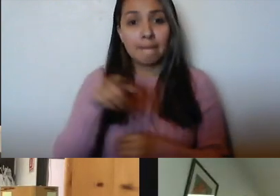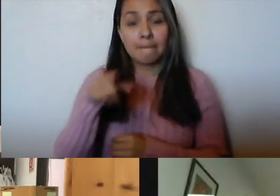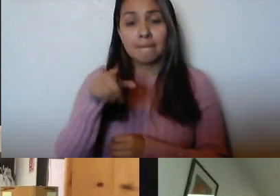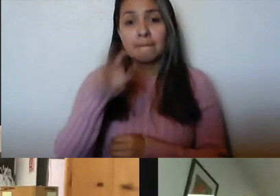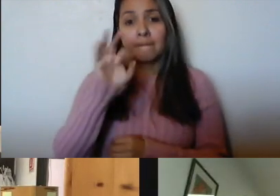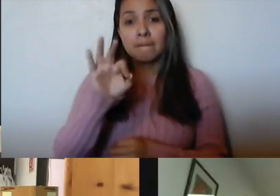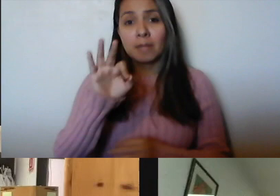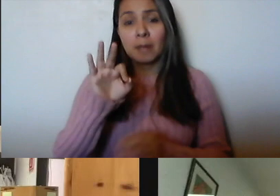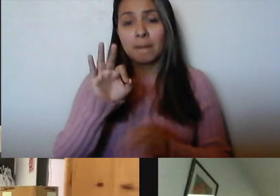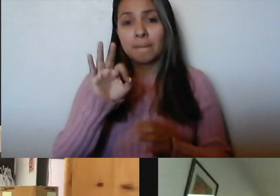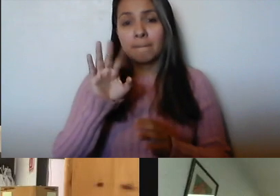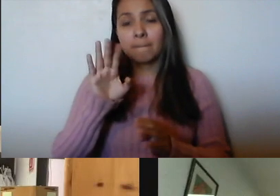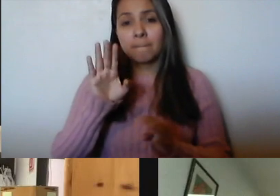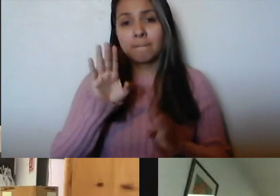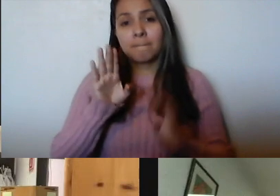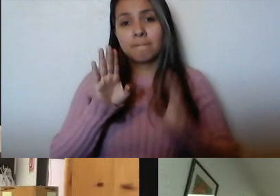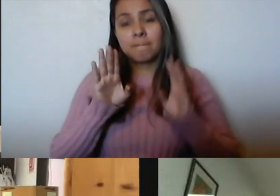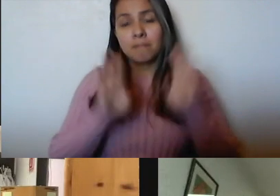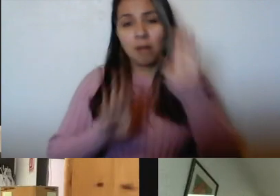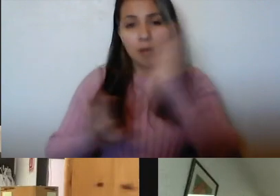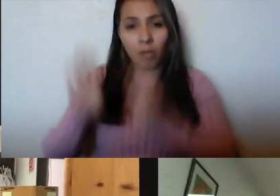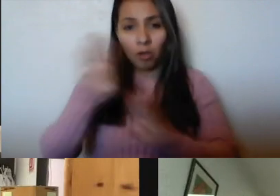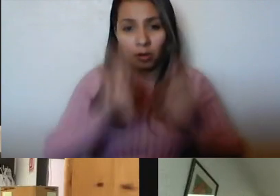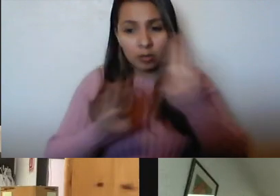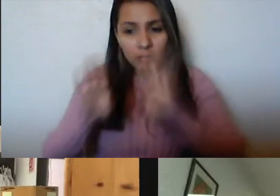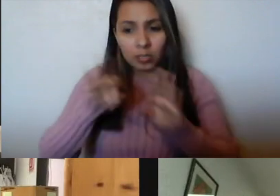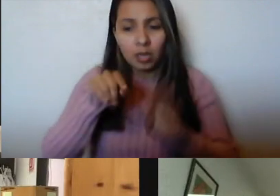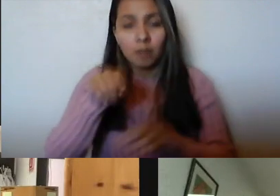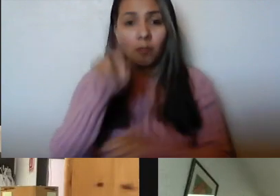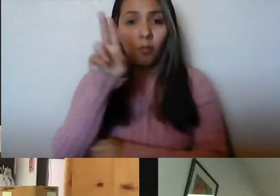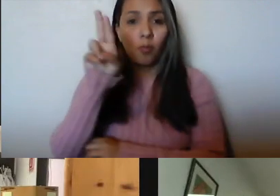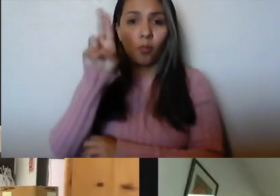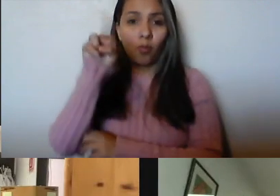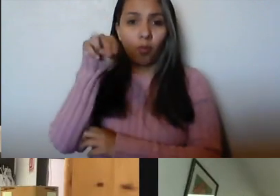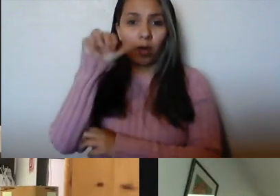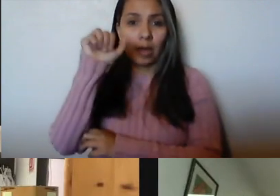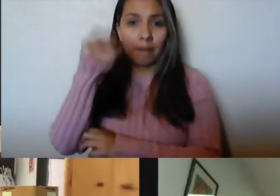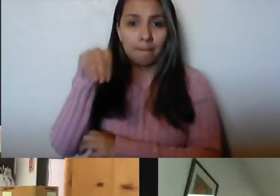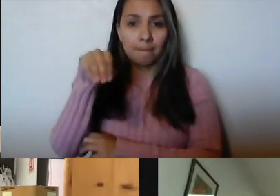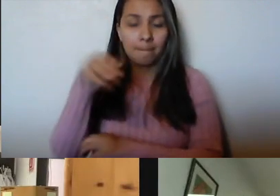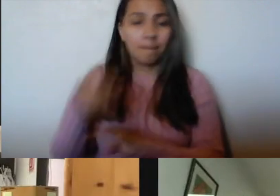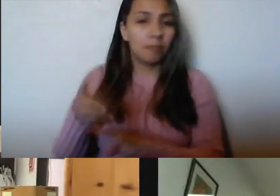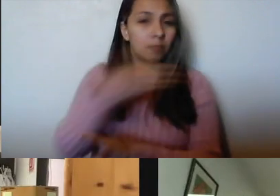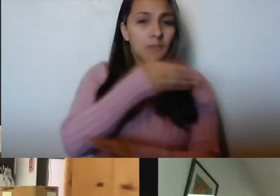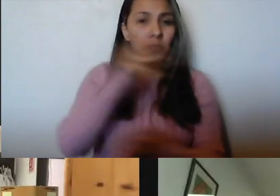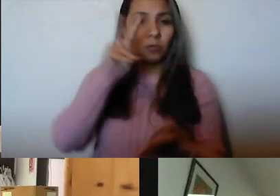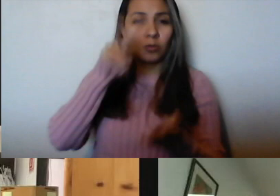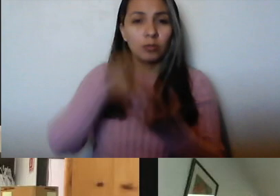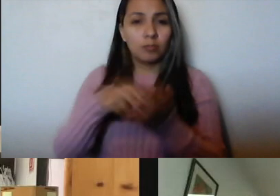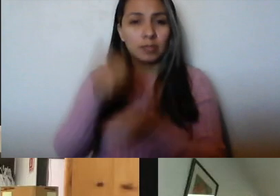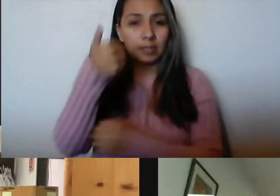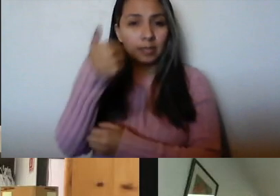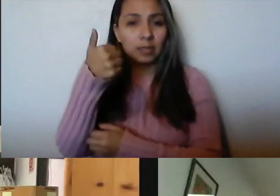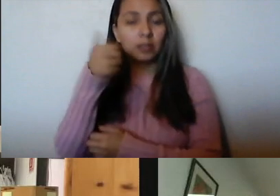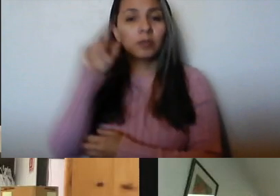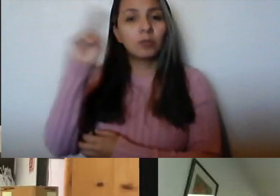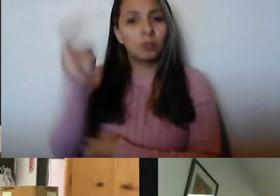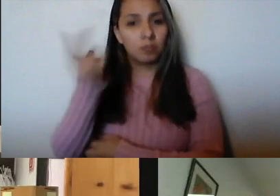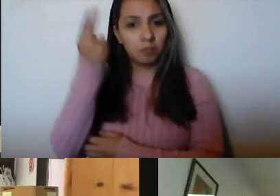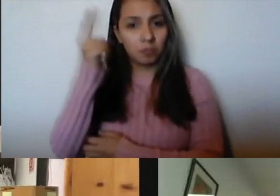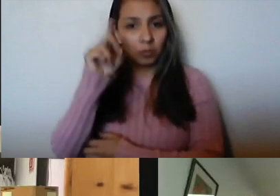es biólogo de la Facultad de Ciencias de la UNAM. En 2006 obtuvo el grado de doctor en ciencias en la misma